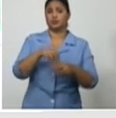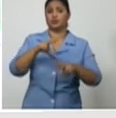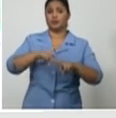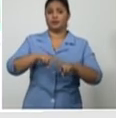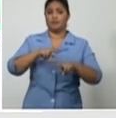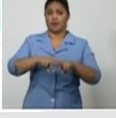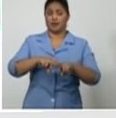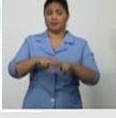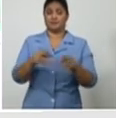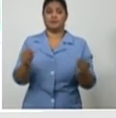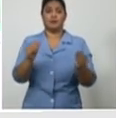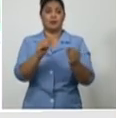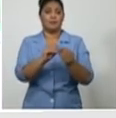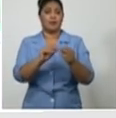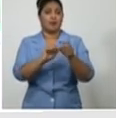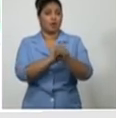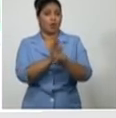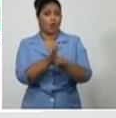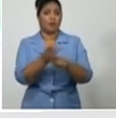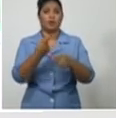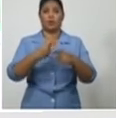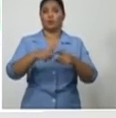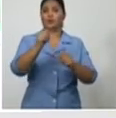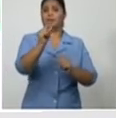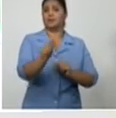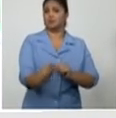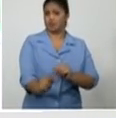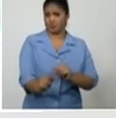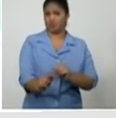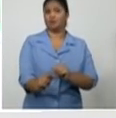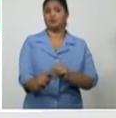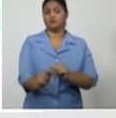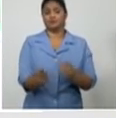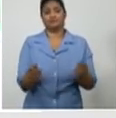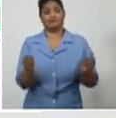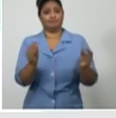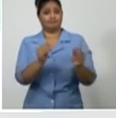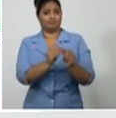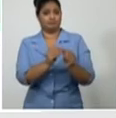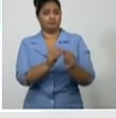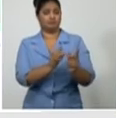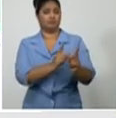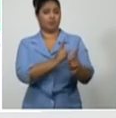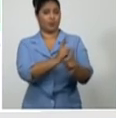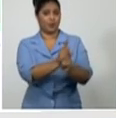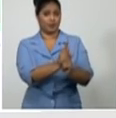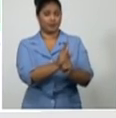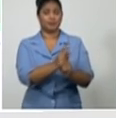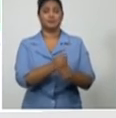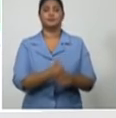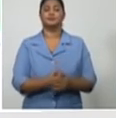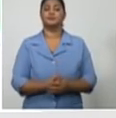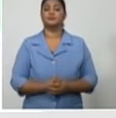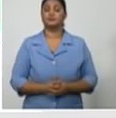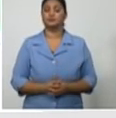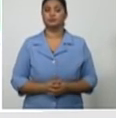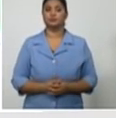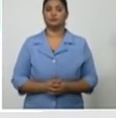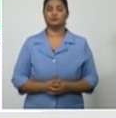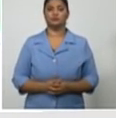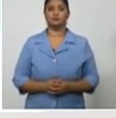caso confirmado, ya diagnosticado previamente, que se encontraba,